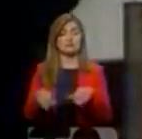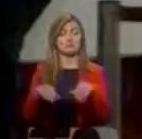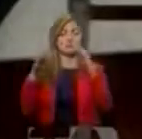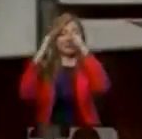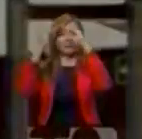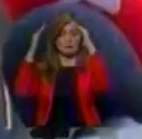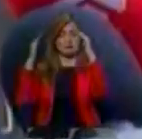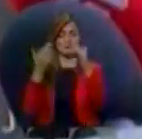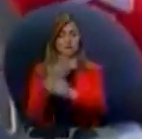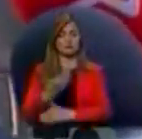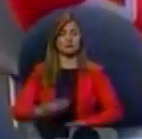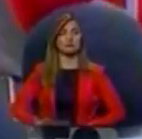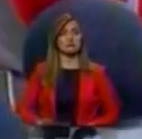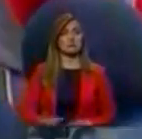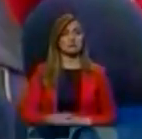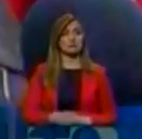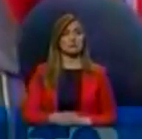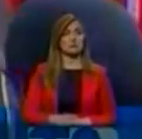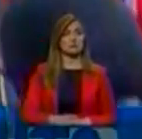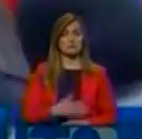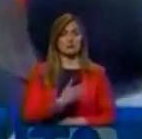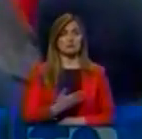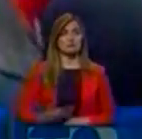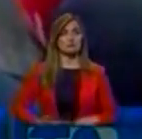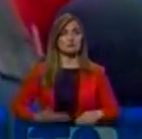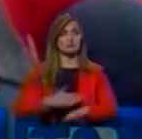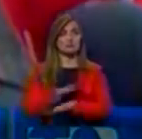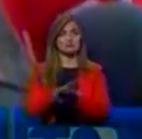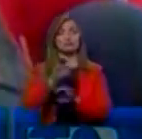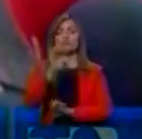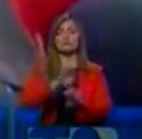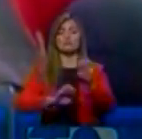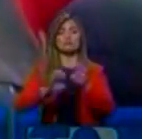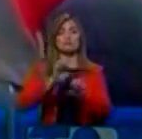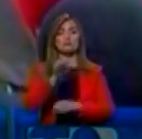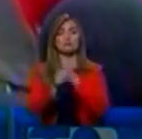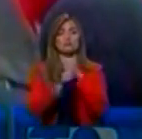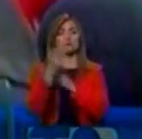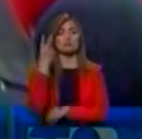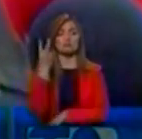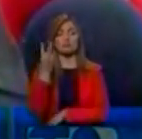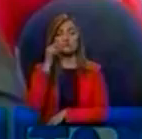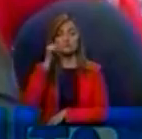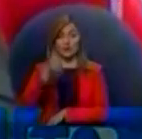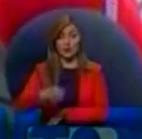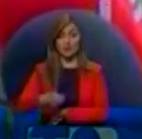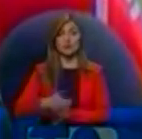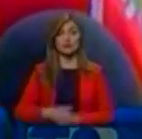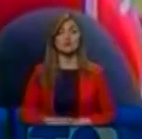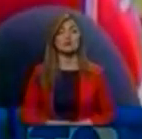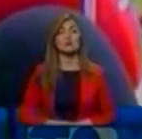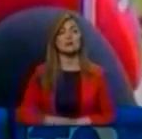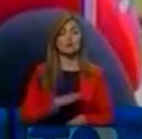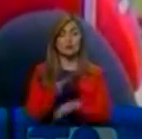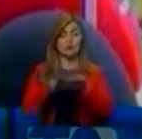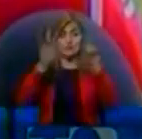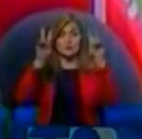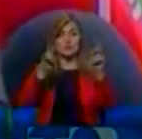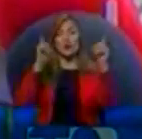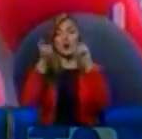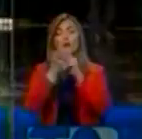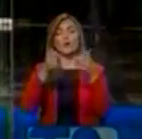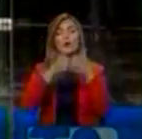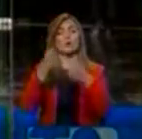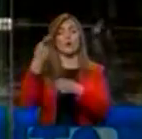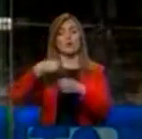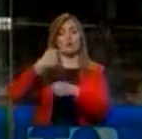de Carondelet. El presidente se va a referir a la evaluación de los dos años el día de mañana y a cualquier cambio en el gabinete en los próximos